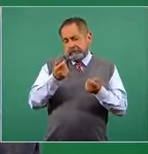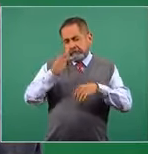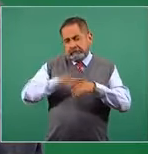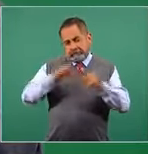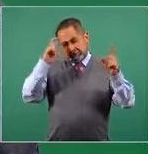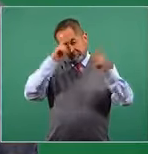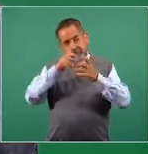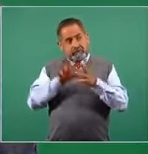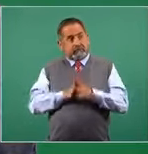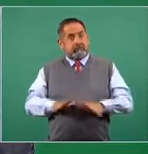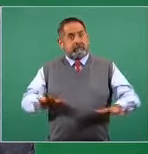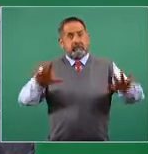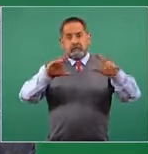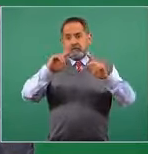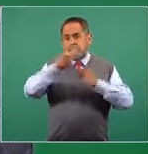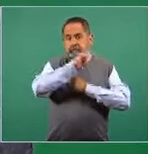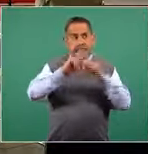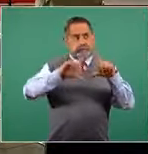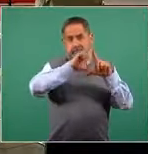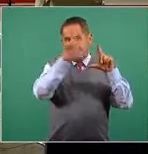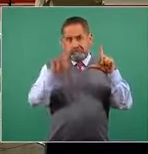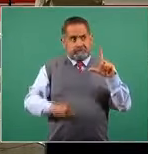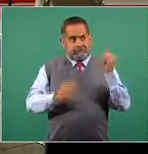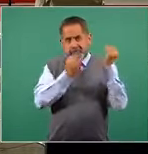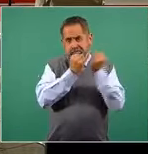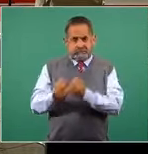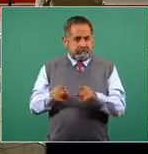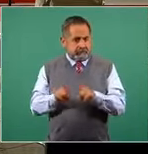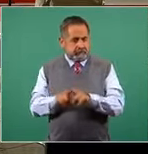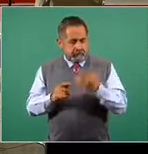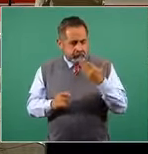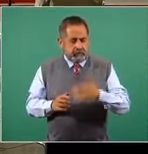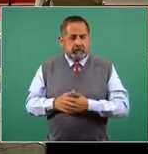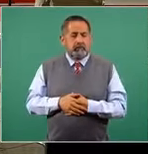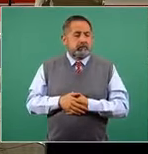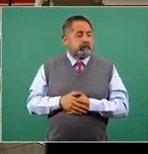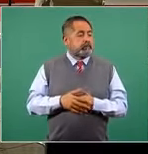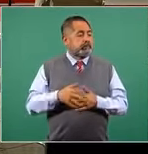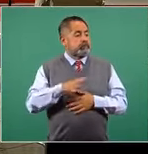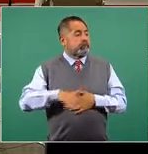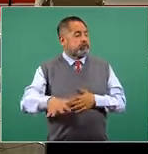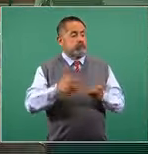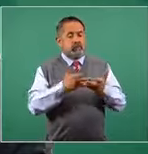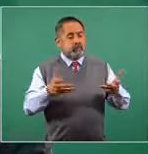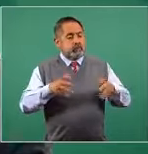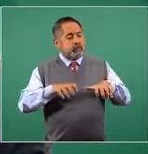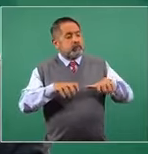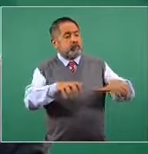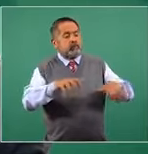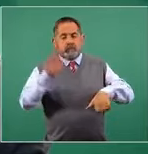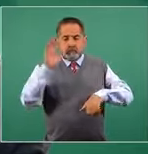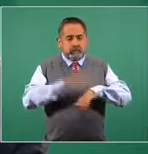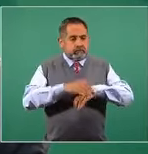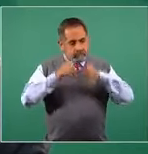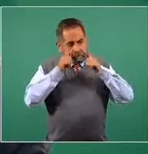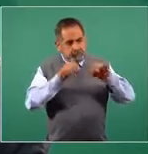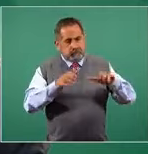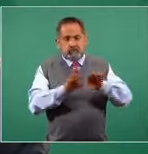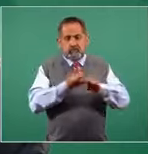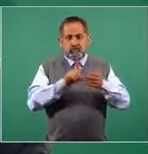es todo el país simultáneamente y territorialmente requiere mayor capacidad de vigilancia